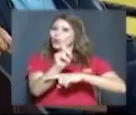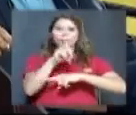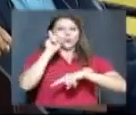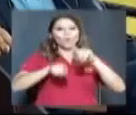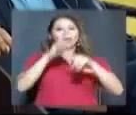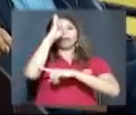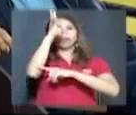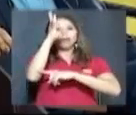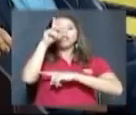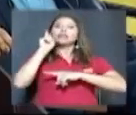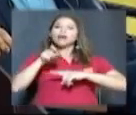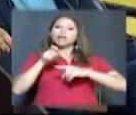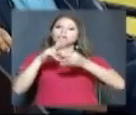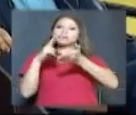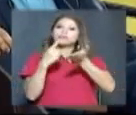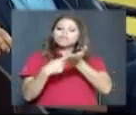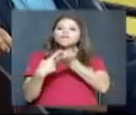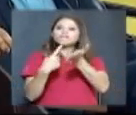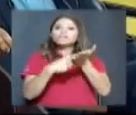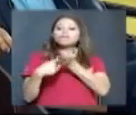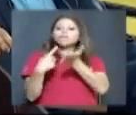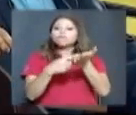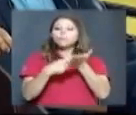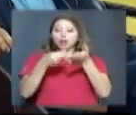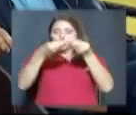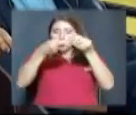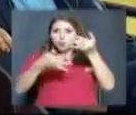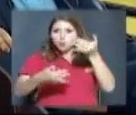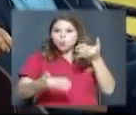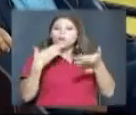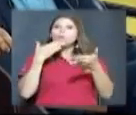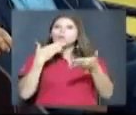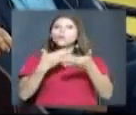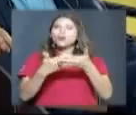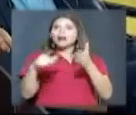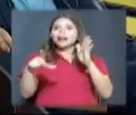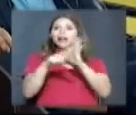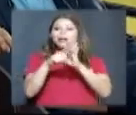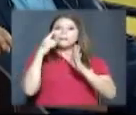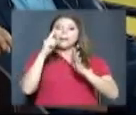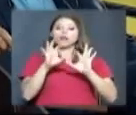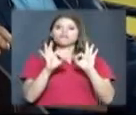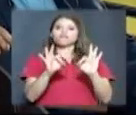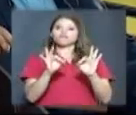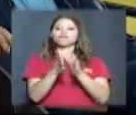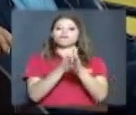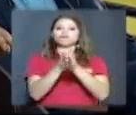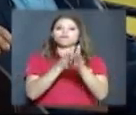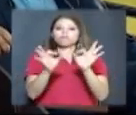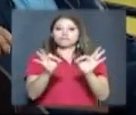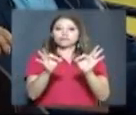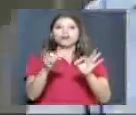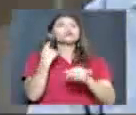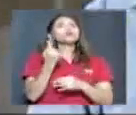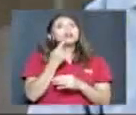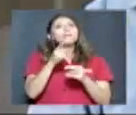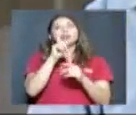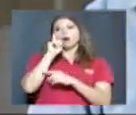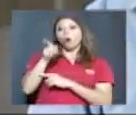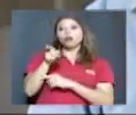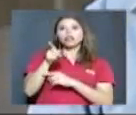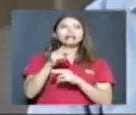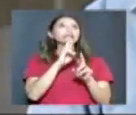ser una muy buena ley y que de verdad le sirva a la ciudadanía. Hacerlo solo por una orden o porque hay que cambiarla, yo creo que no